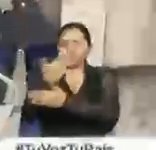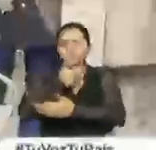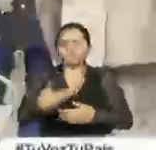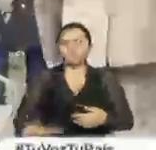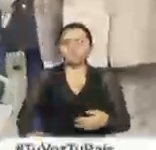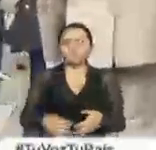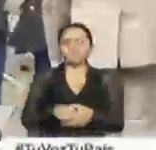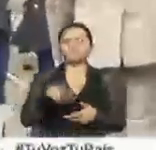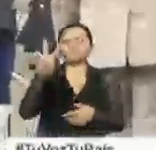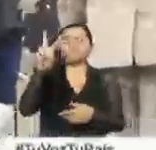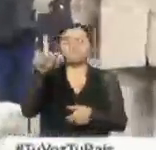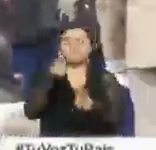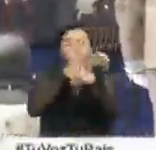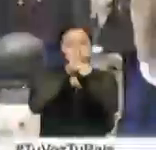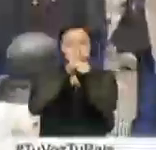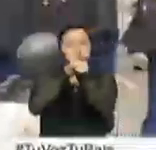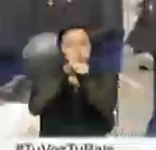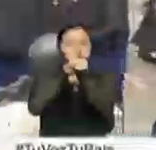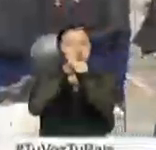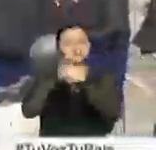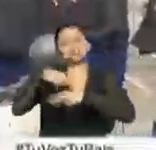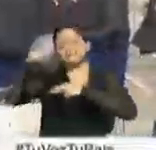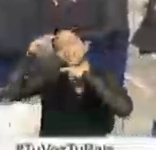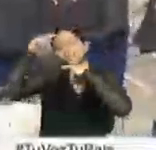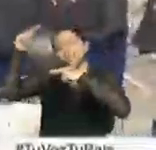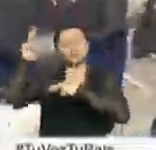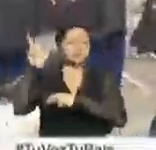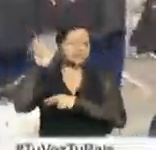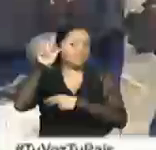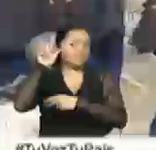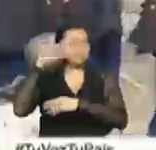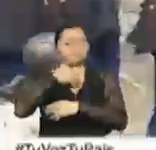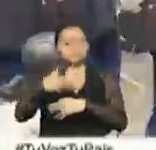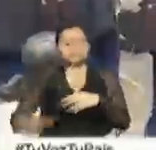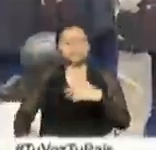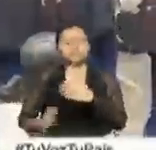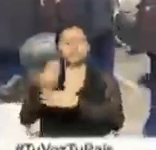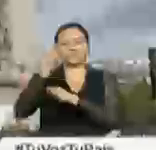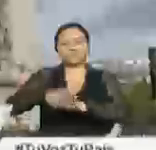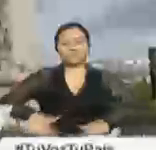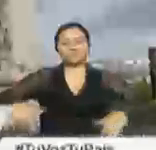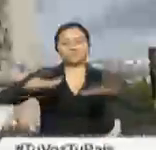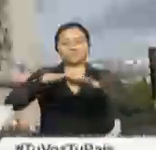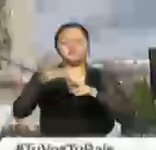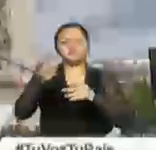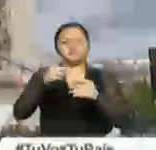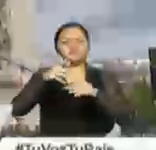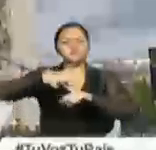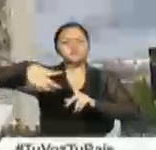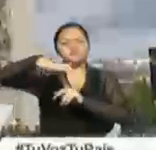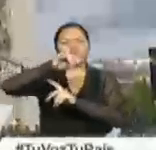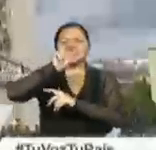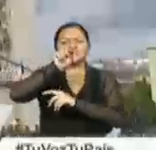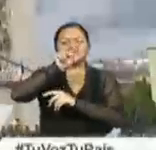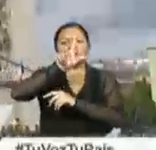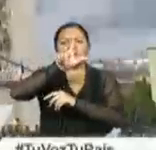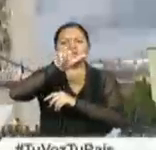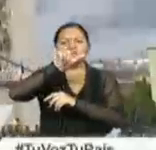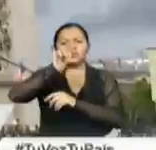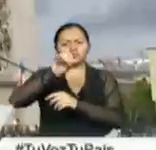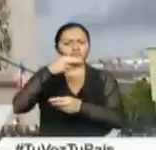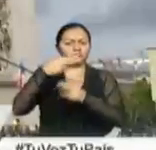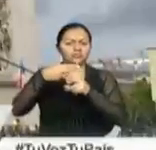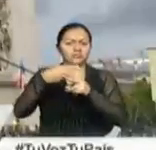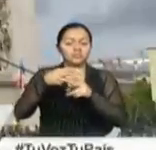21 salvas de cañón fueron disparadas en honor del nuevo presidente desde el Palacio de los Inválidos. Macron se dirigió posteriormente a los Campos